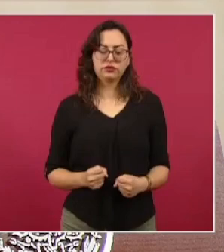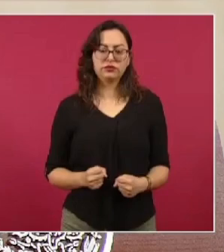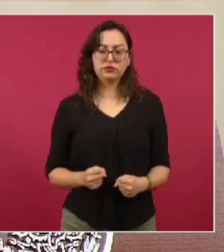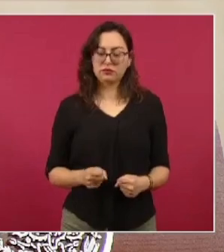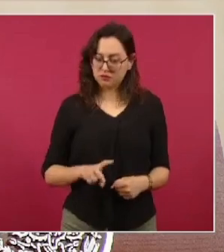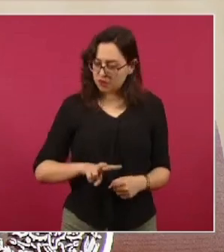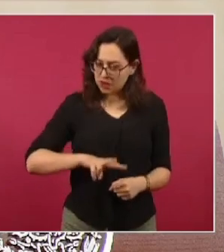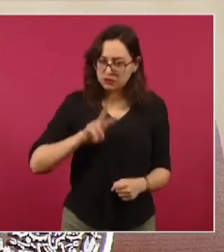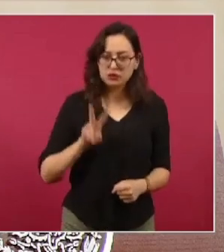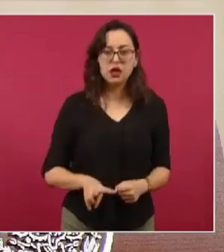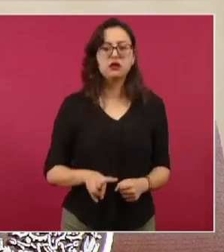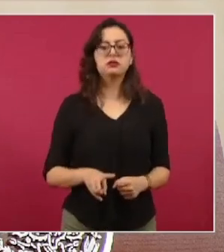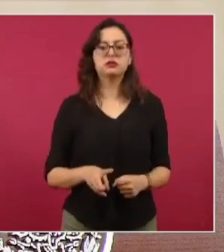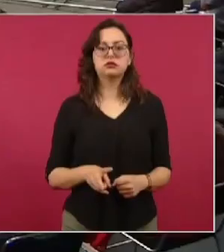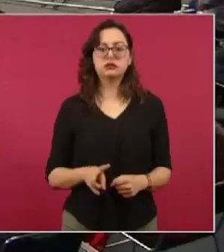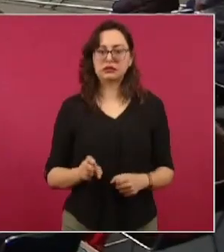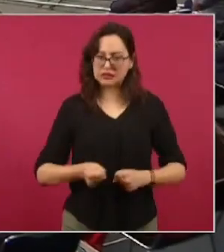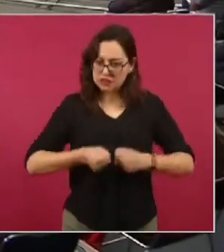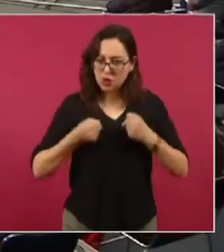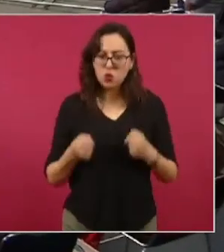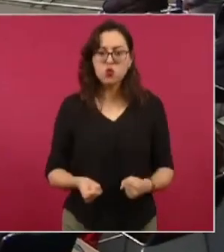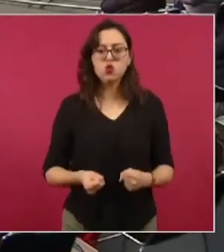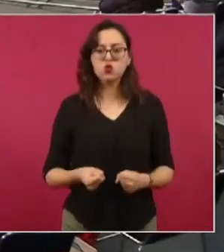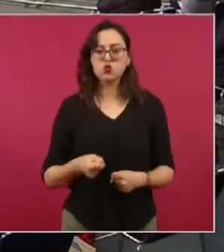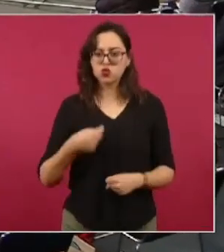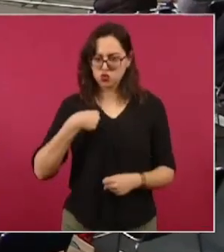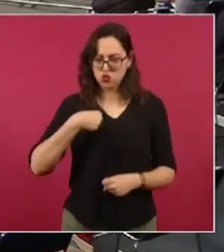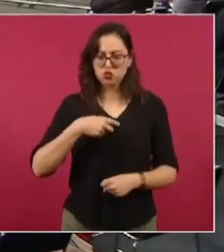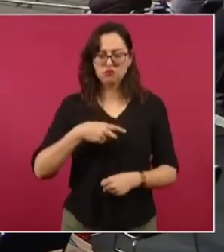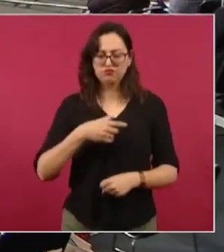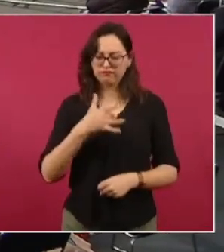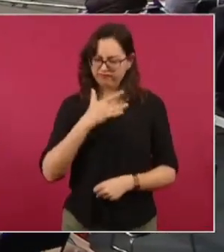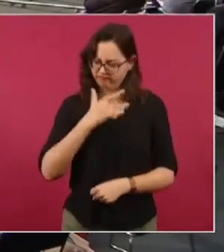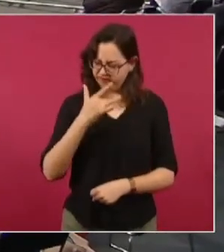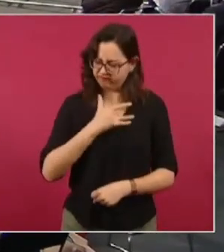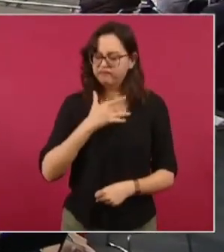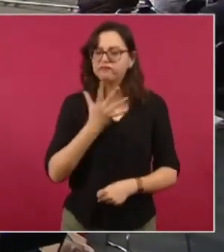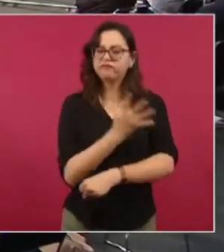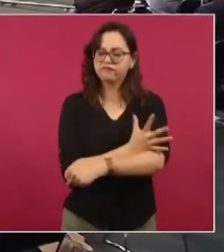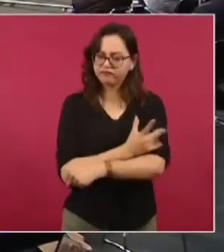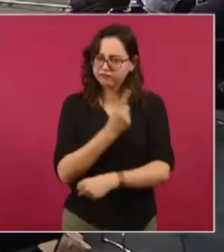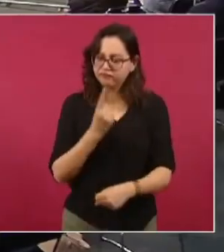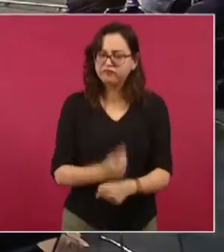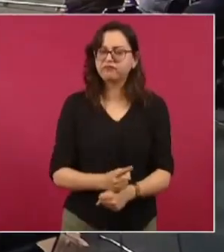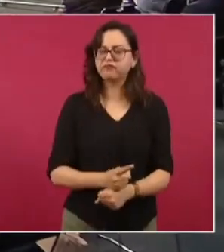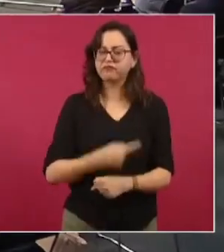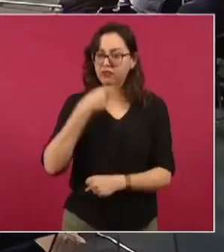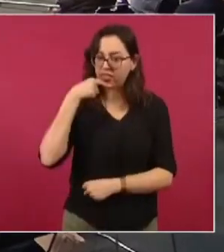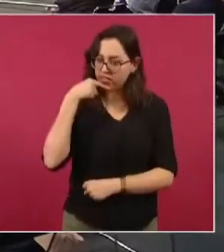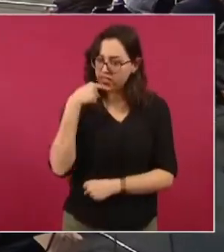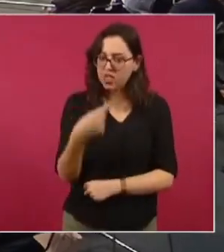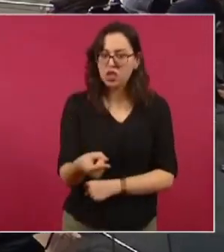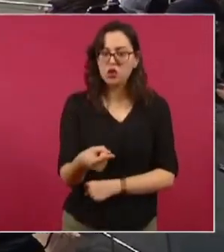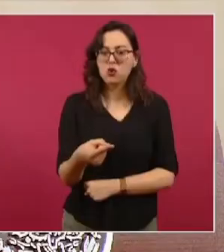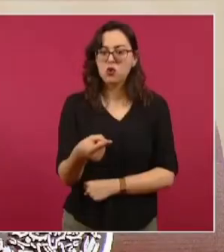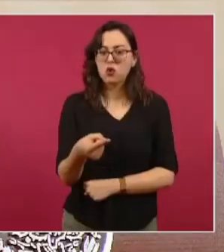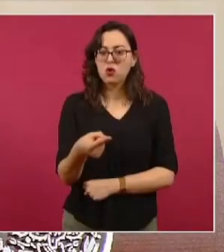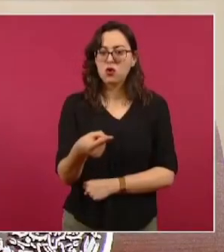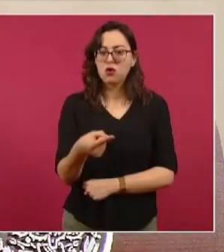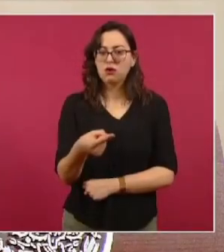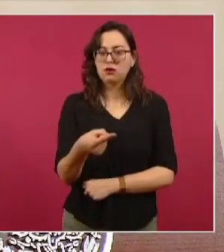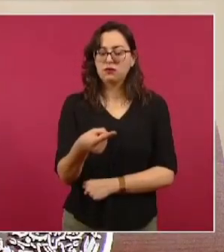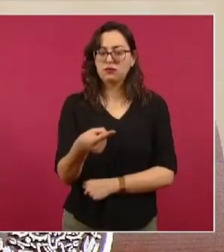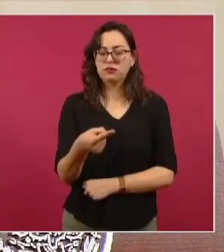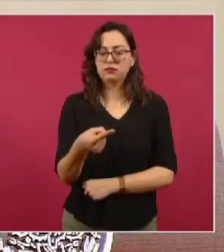y les hablo con sinceridad y con el corazón de que no vamos